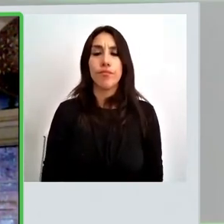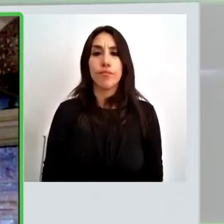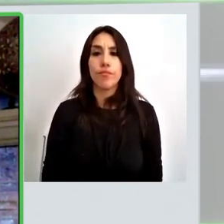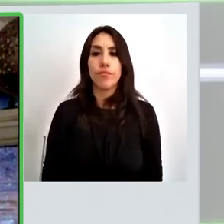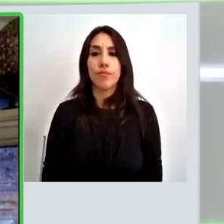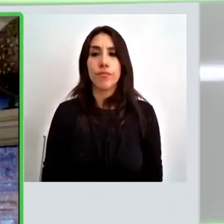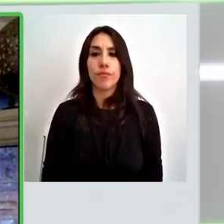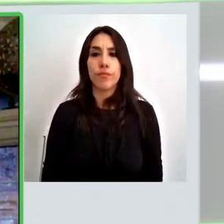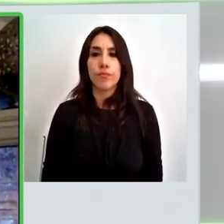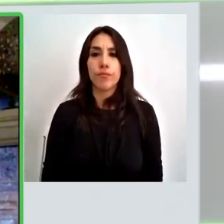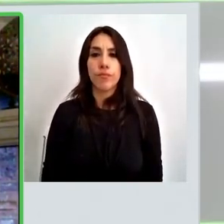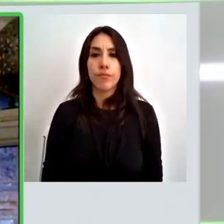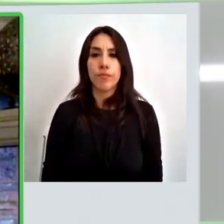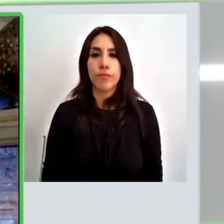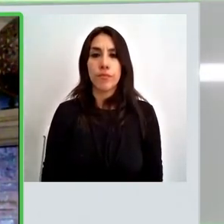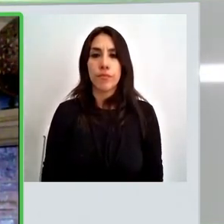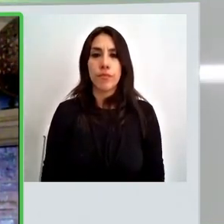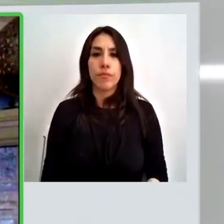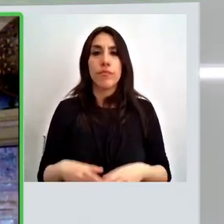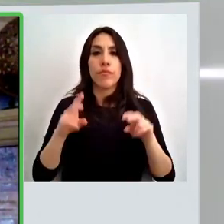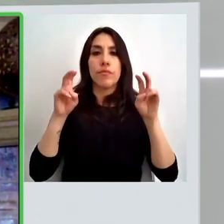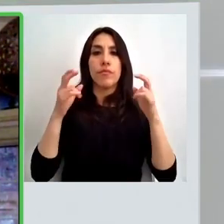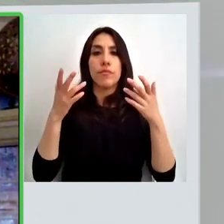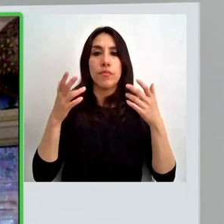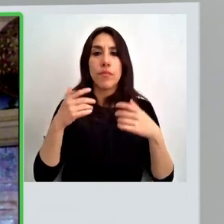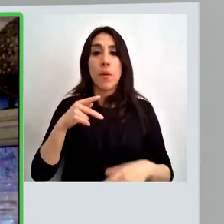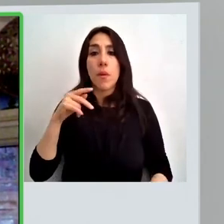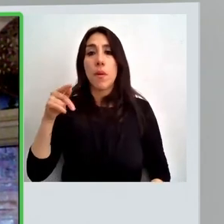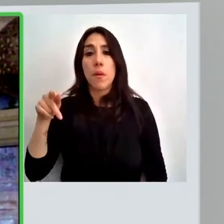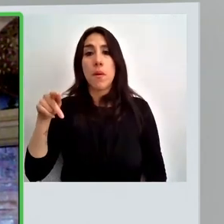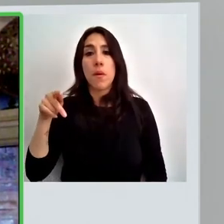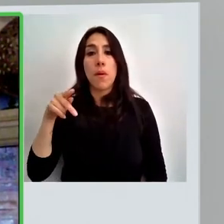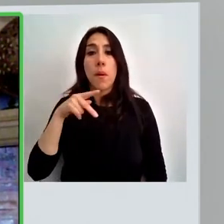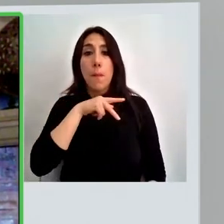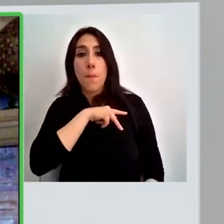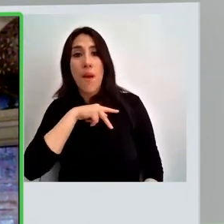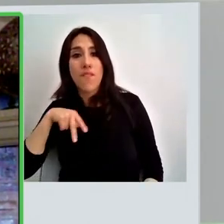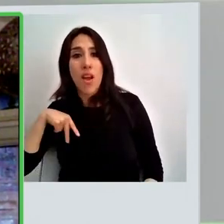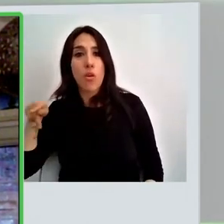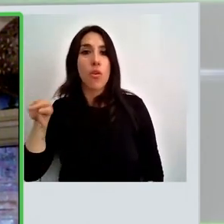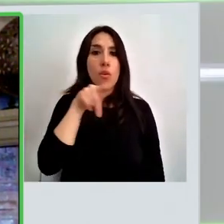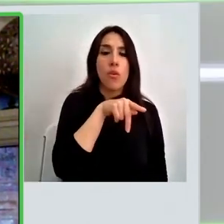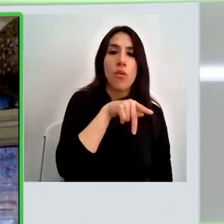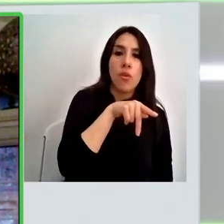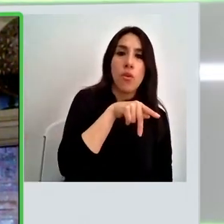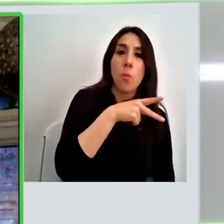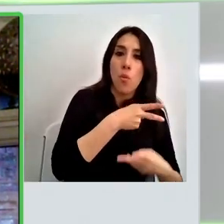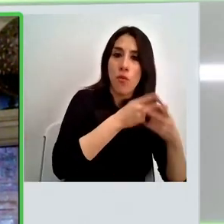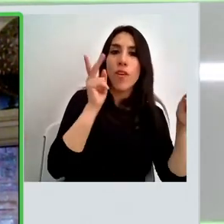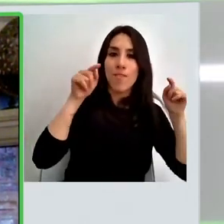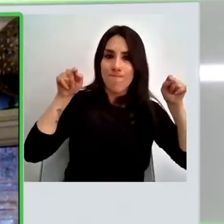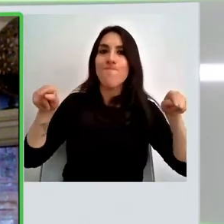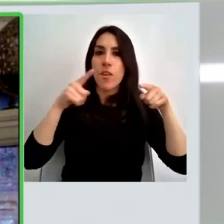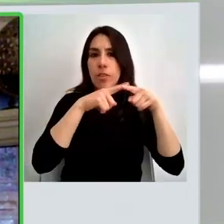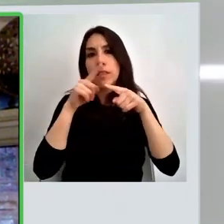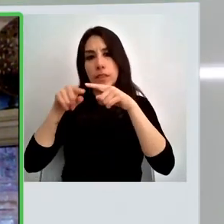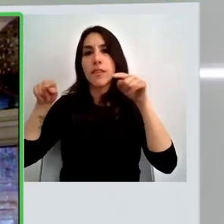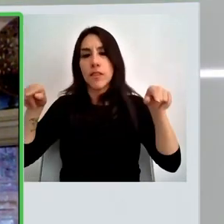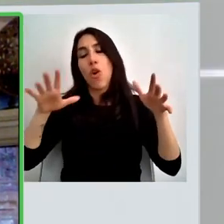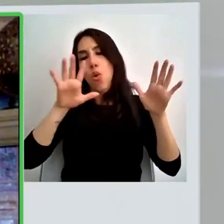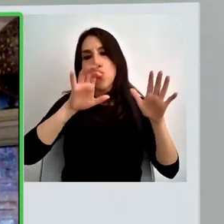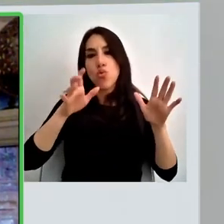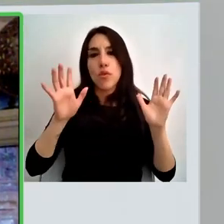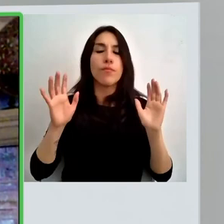de la parte privada pública en australia por ejemplo en new south wales en galés nueva gales